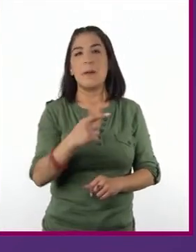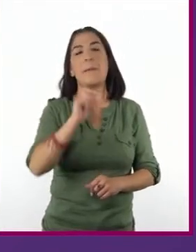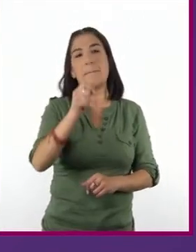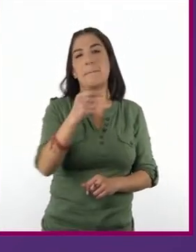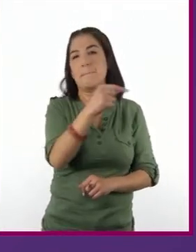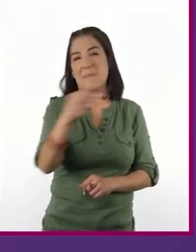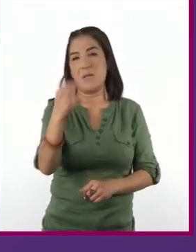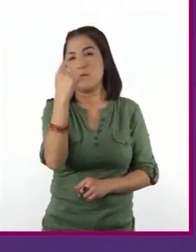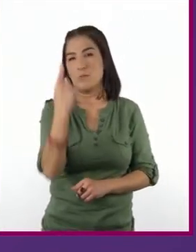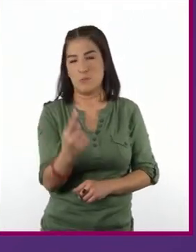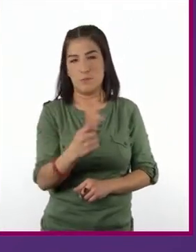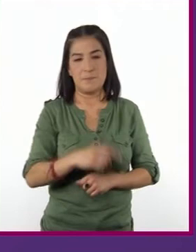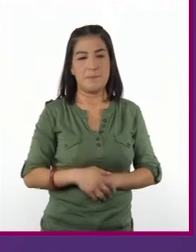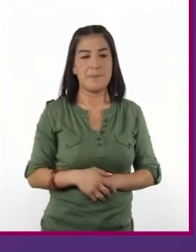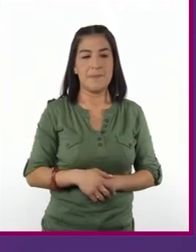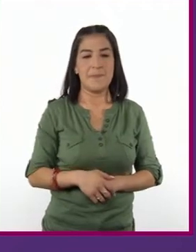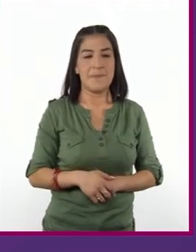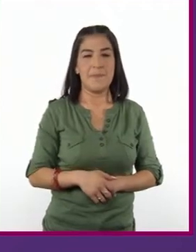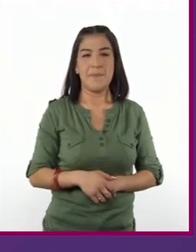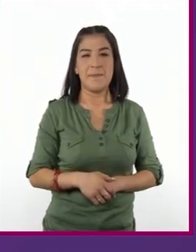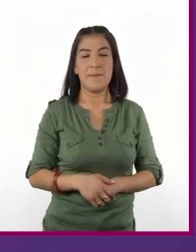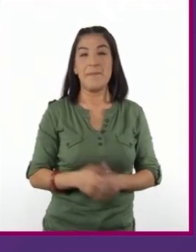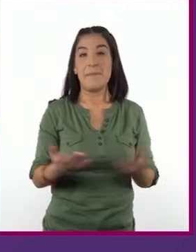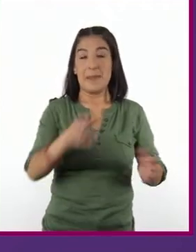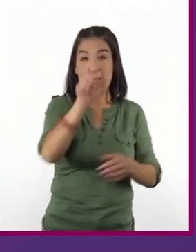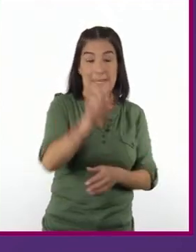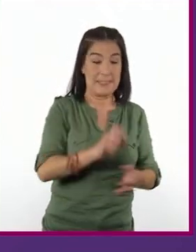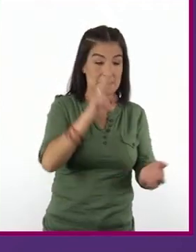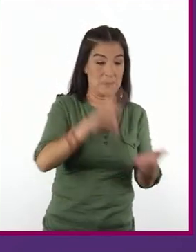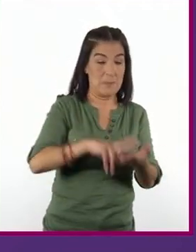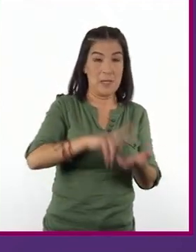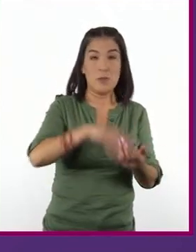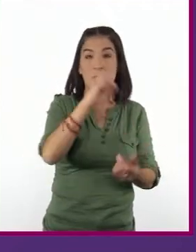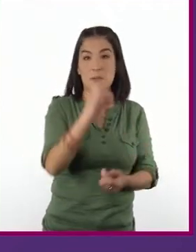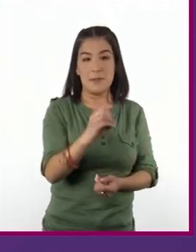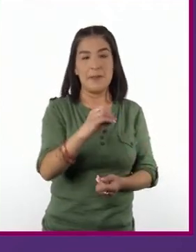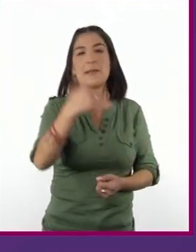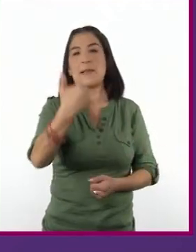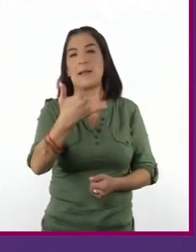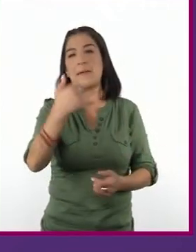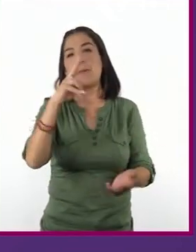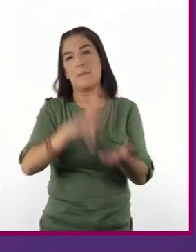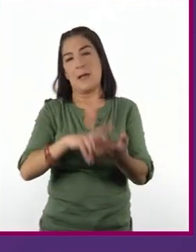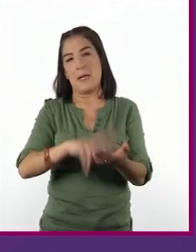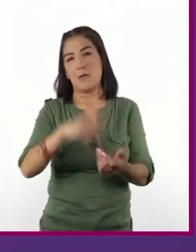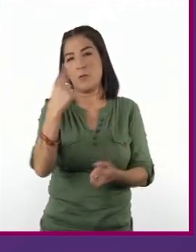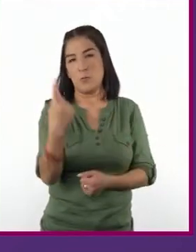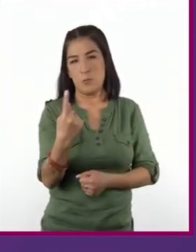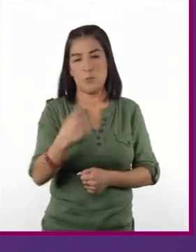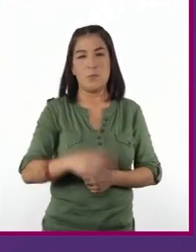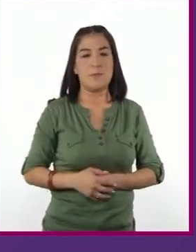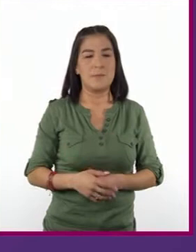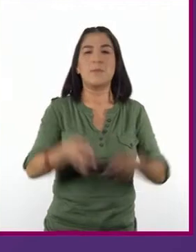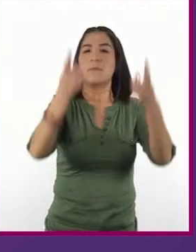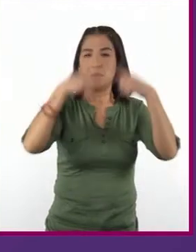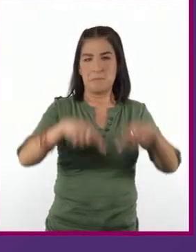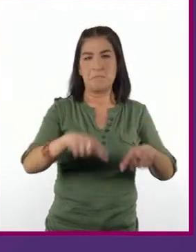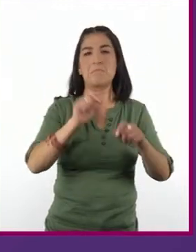menos 1. Por lo que cuando x vale 0, y vale menos 1. Lo ponemos en la tabla.